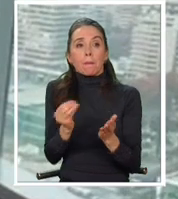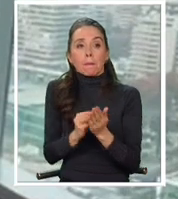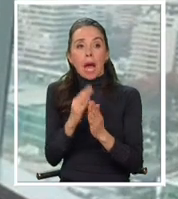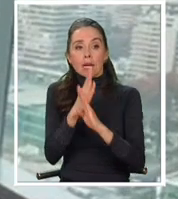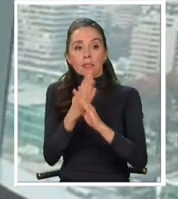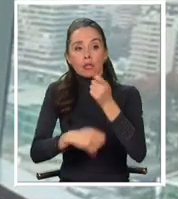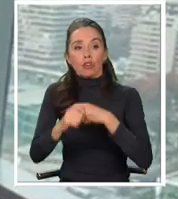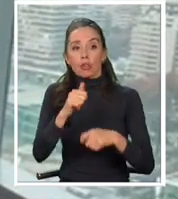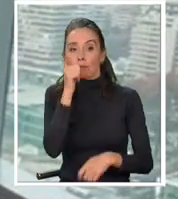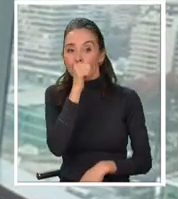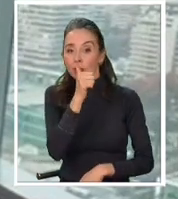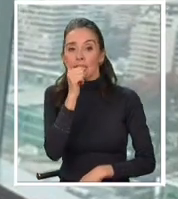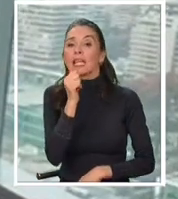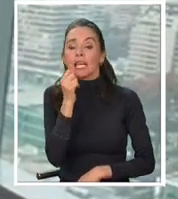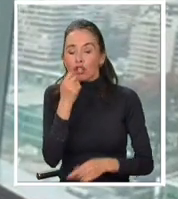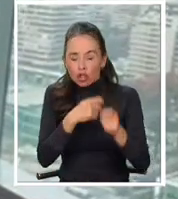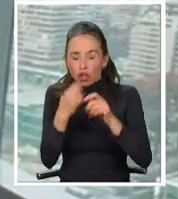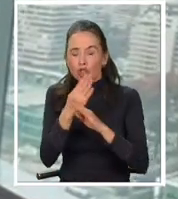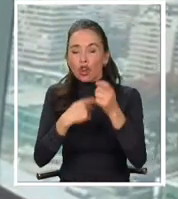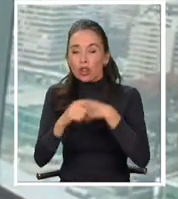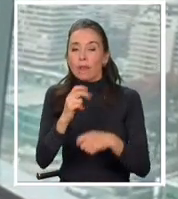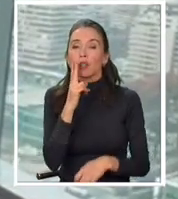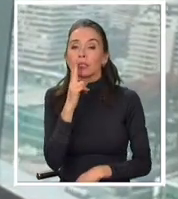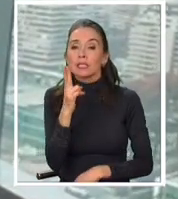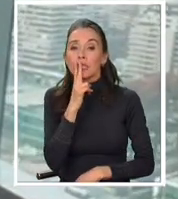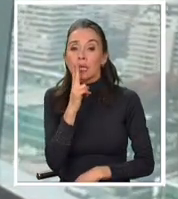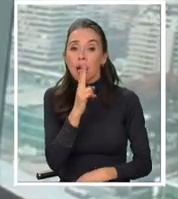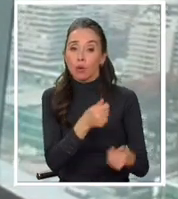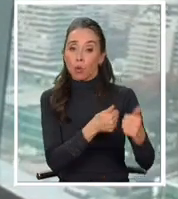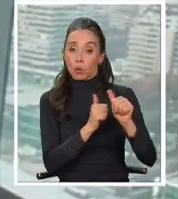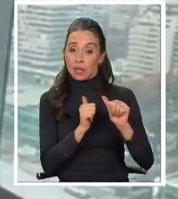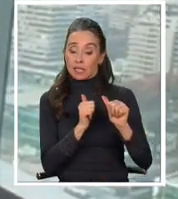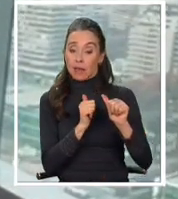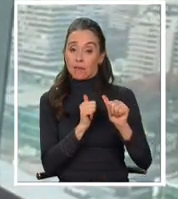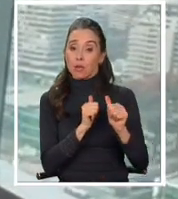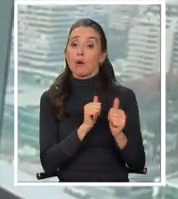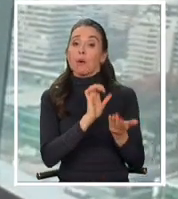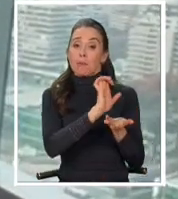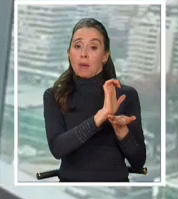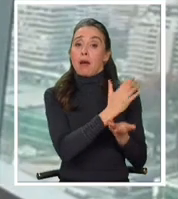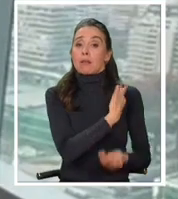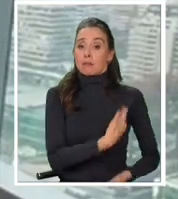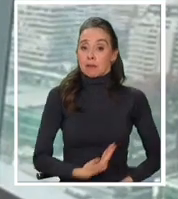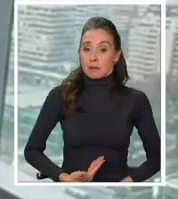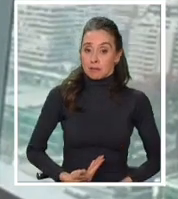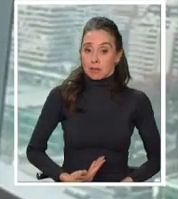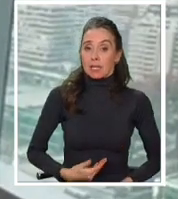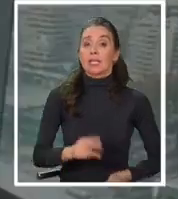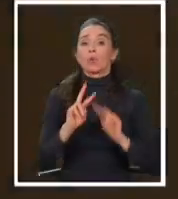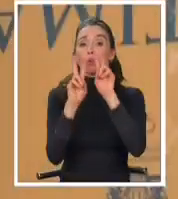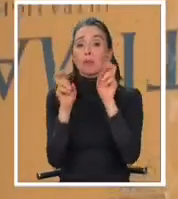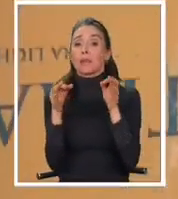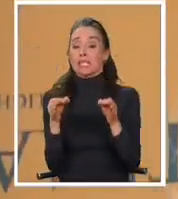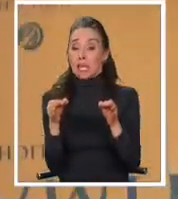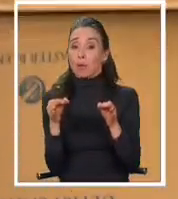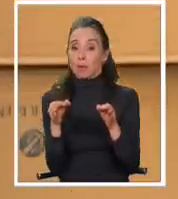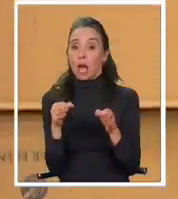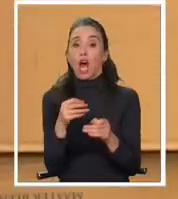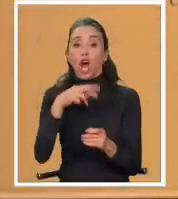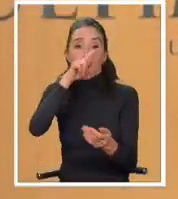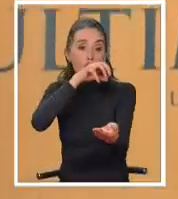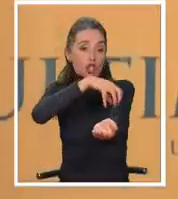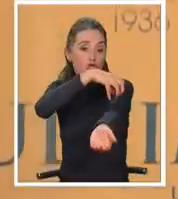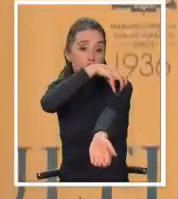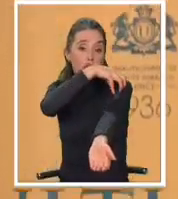de cigarrillos. Esto sigue representando un reto en materia fiscal y en materia de seguridad. La zona norte es uno